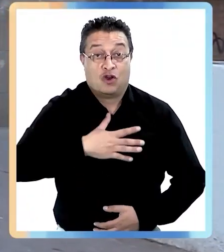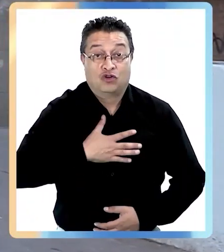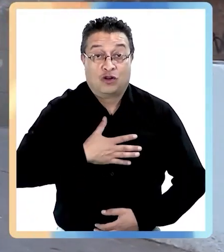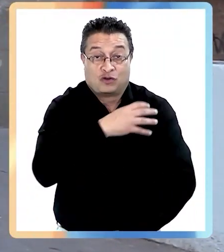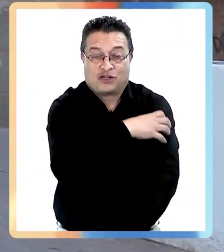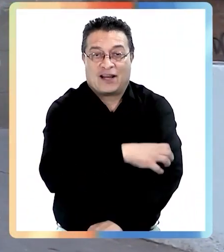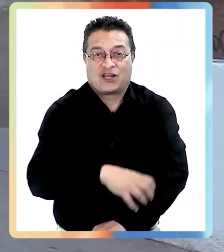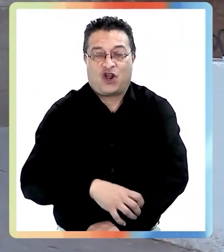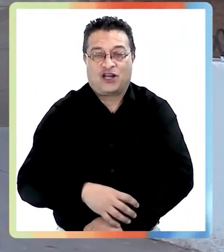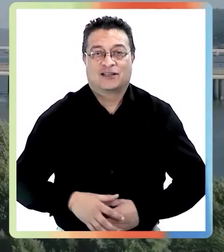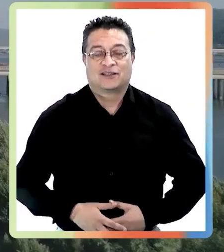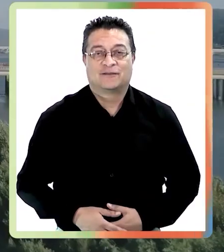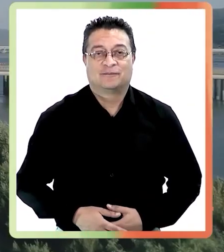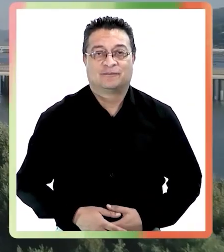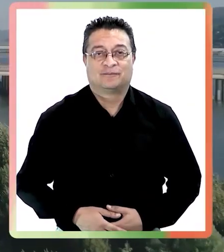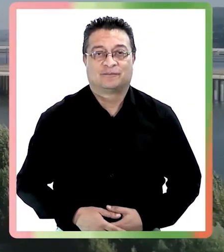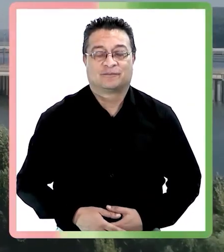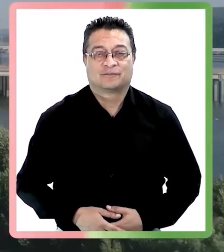Somos las regiones.